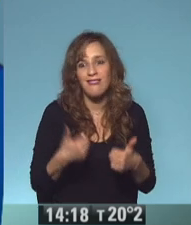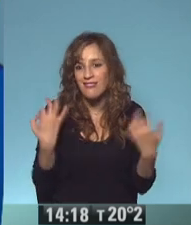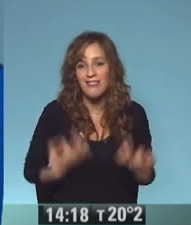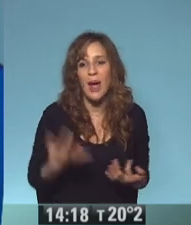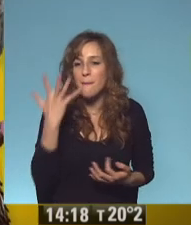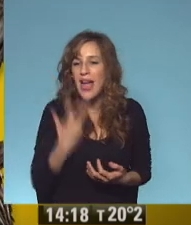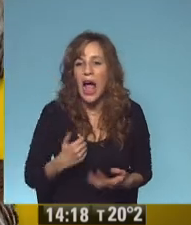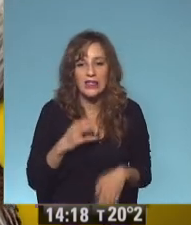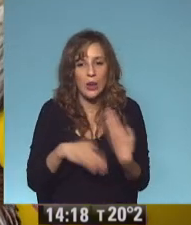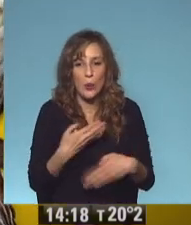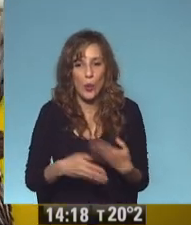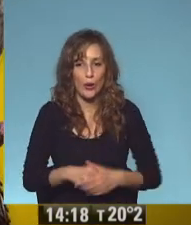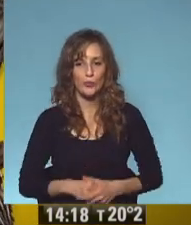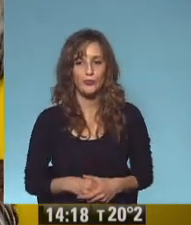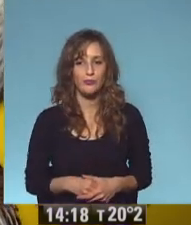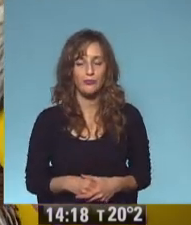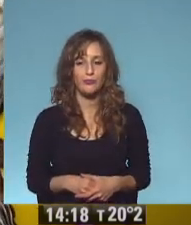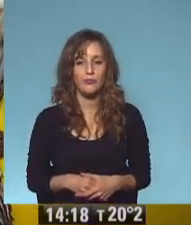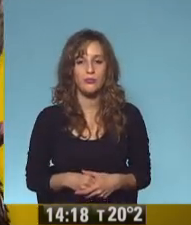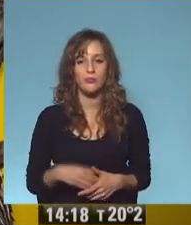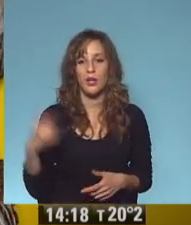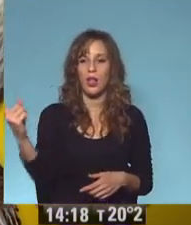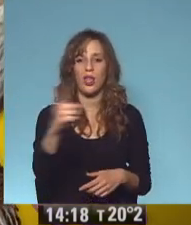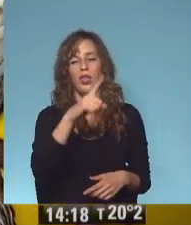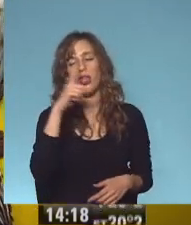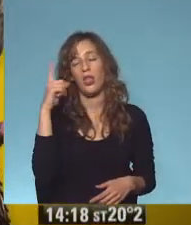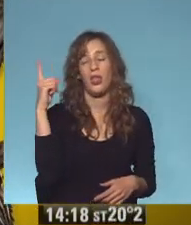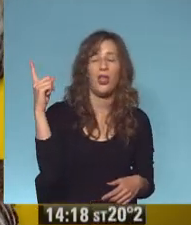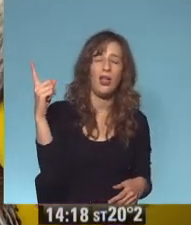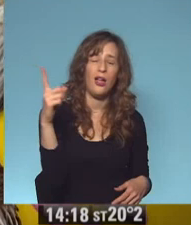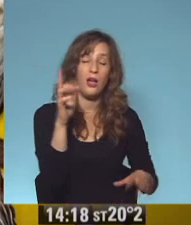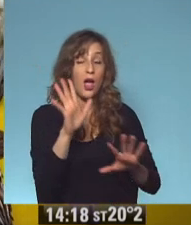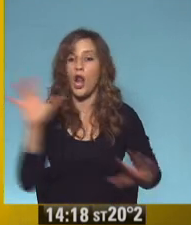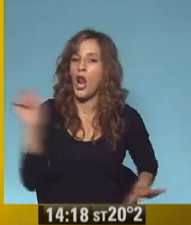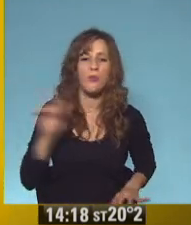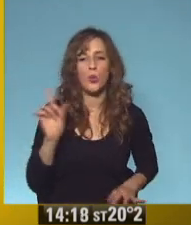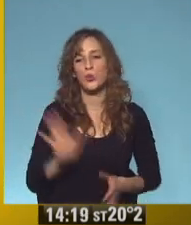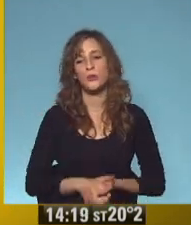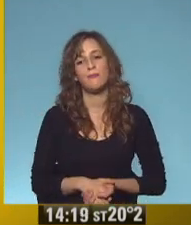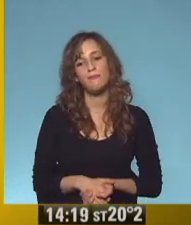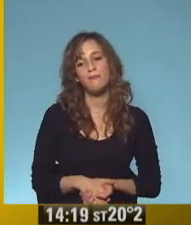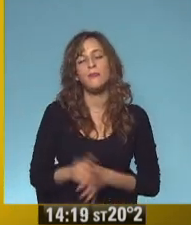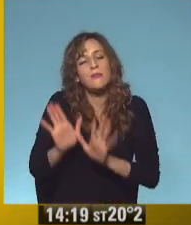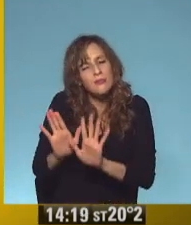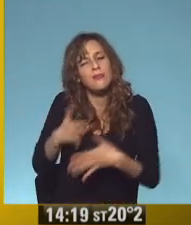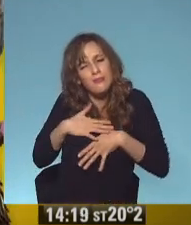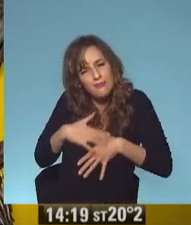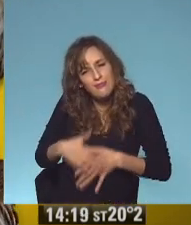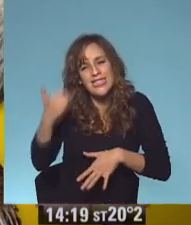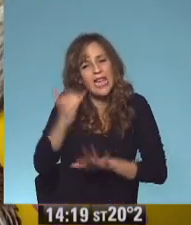Las tacitas. Uy, ¿a mí? No. Tranquilo, ya